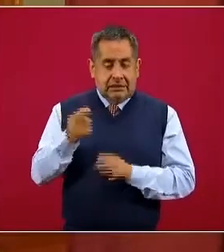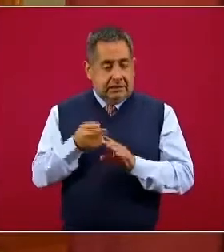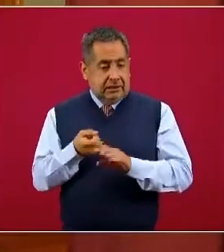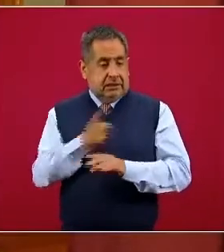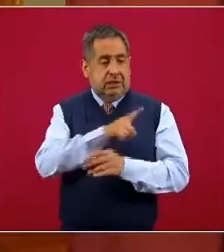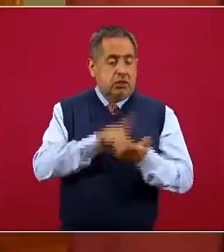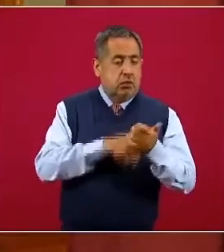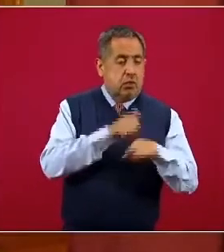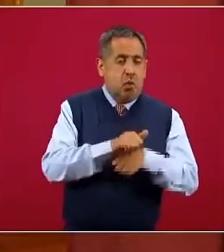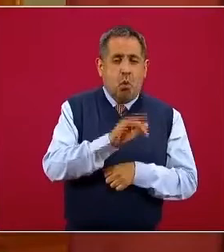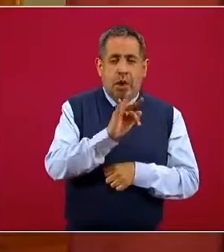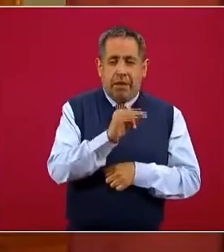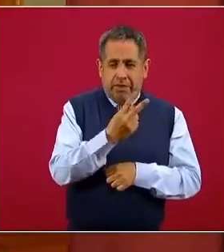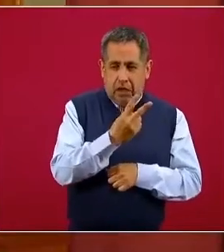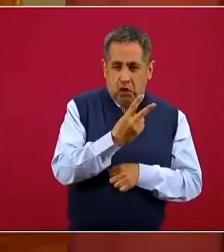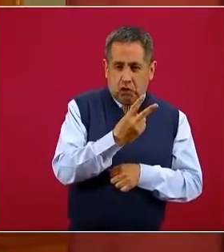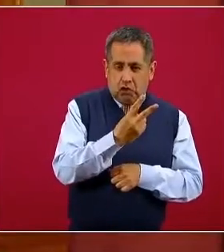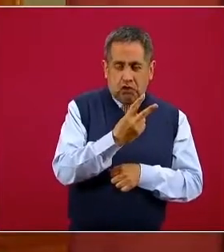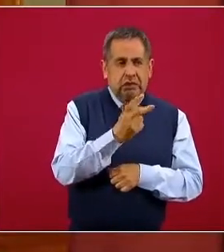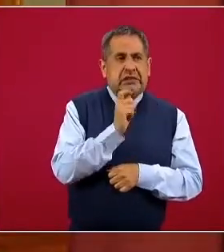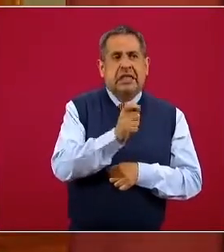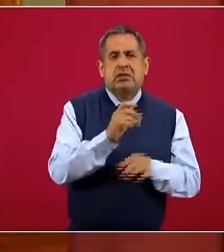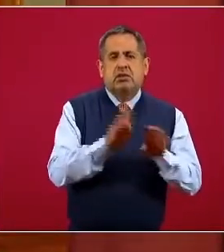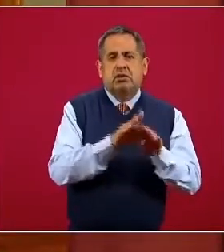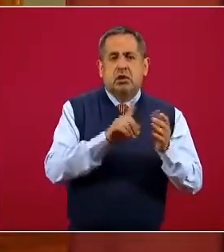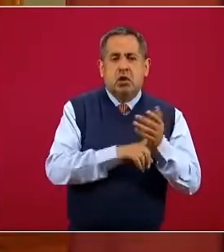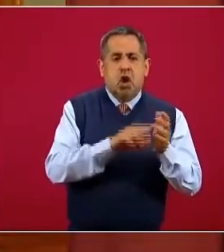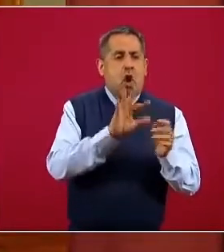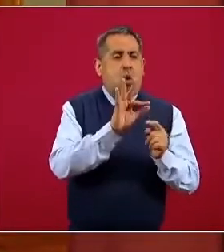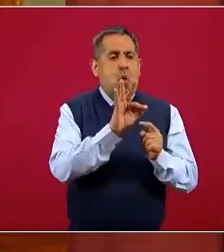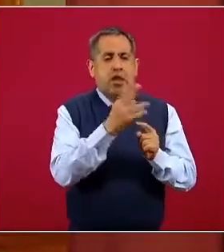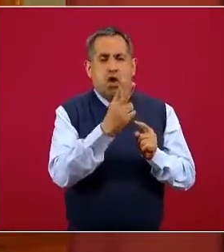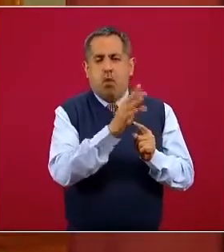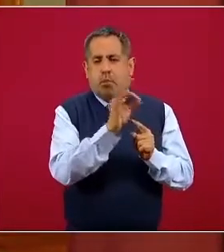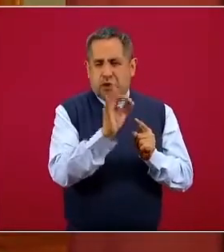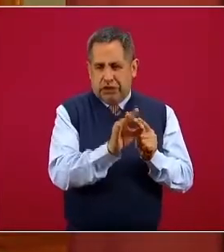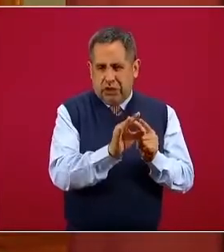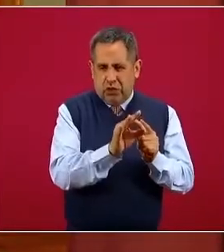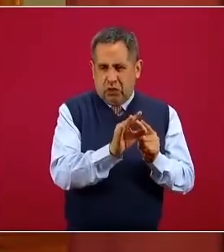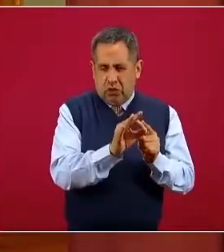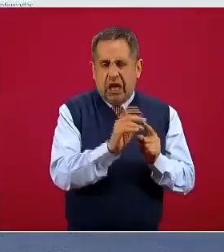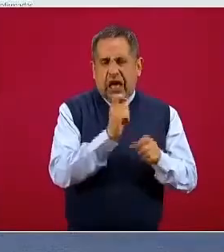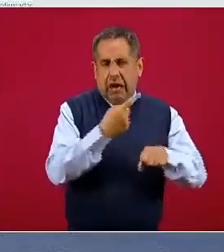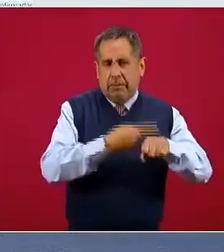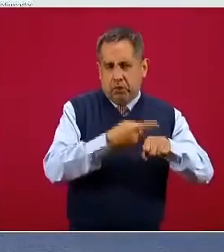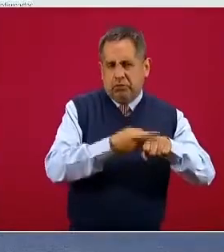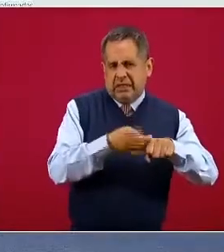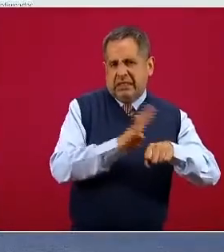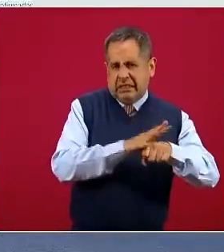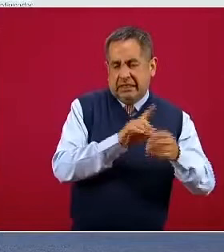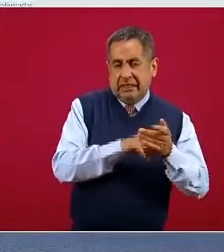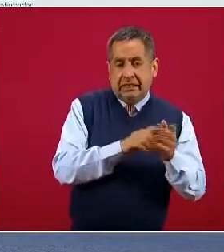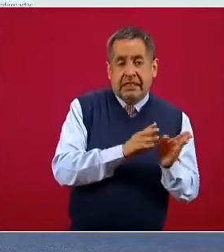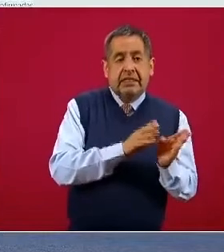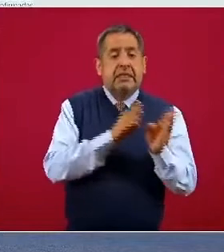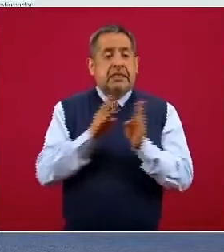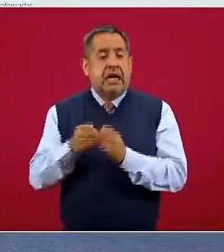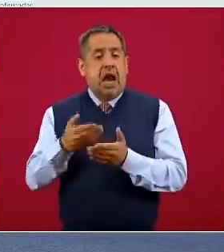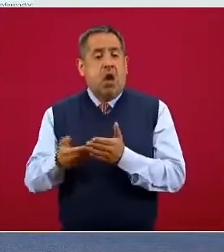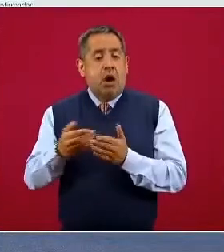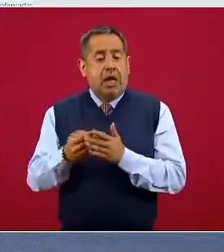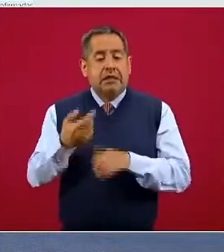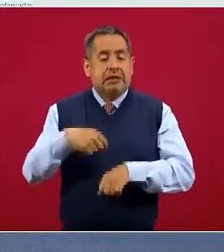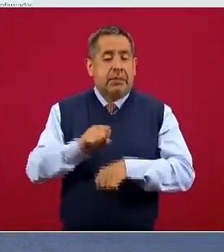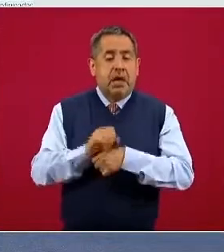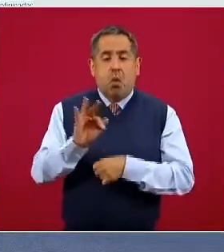de la 42. La 42 cerró con un 42% de positividad, y para el día de hoy